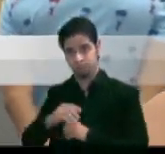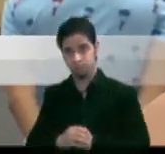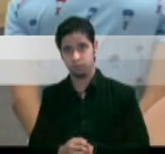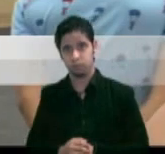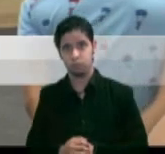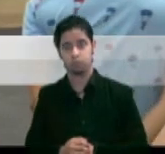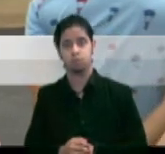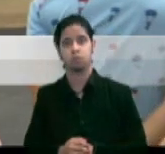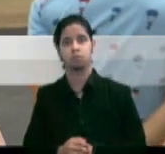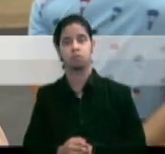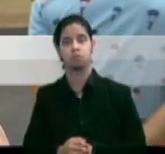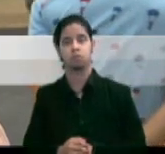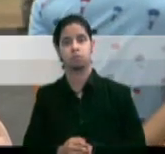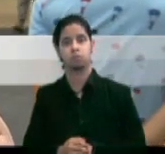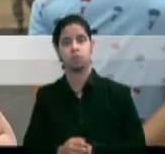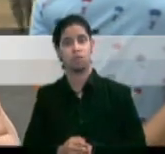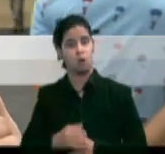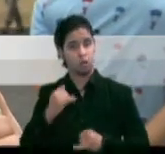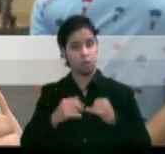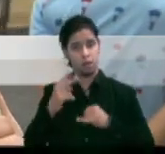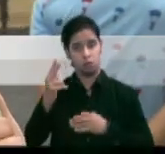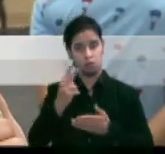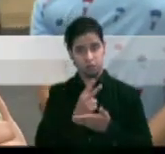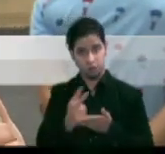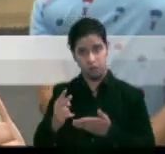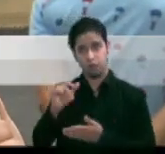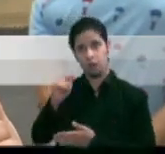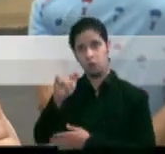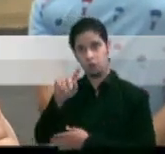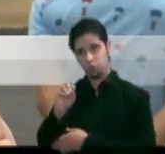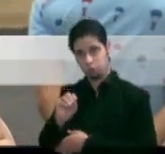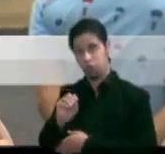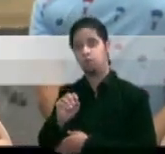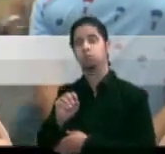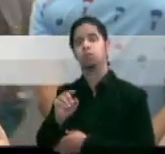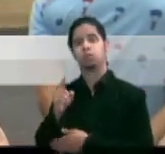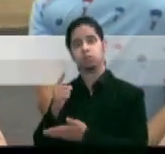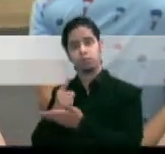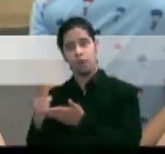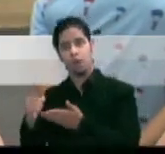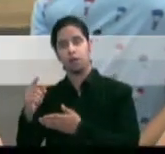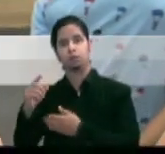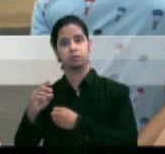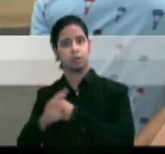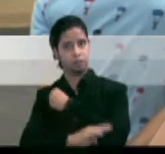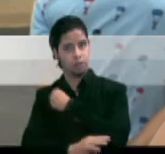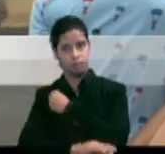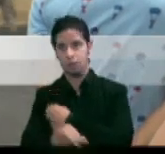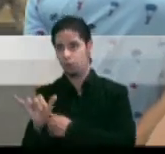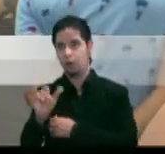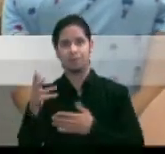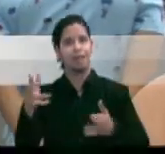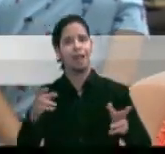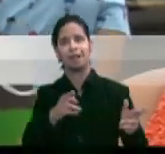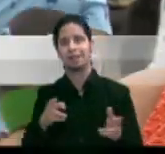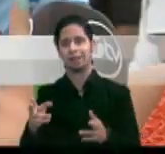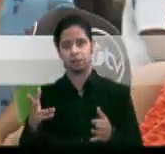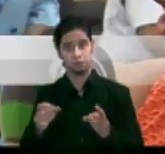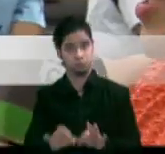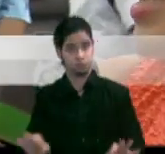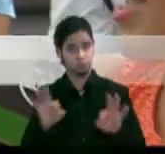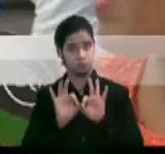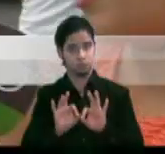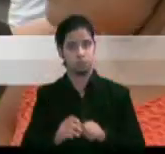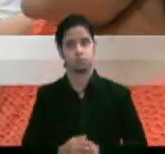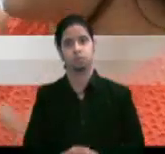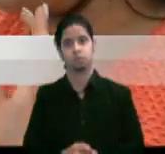las últimas dos semanas de agosto y las primeras dos semanas de septiembre, para prepararnos. Hay que prepararnos ya cuando empieza la temporada. Un